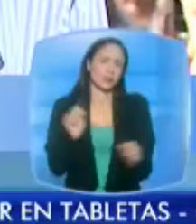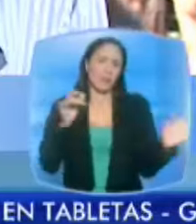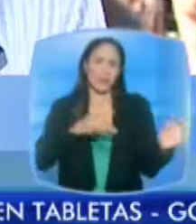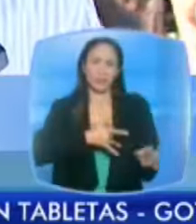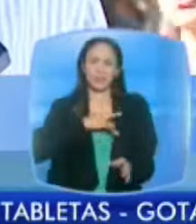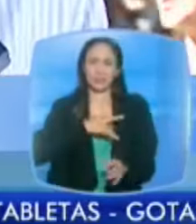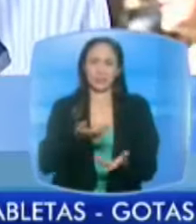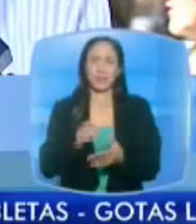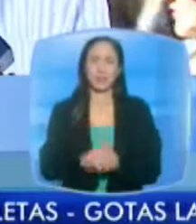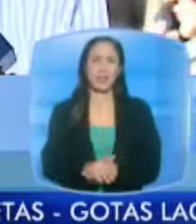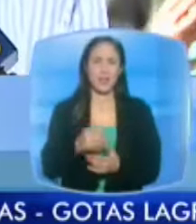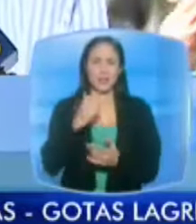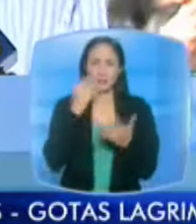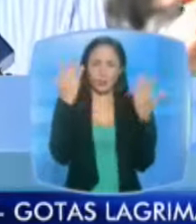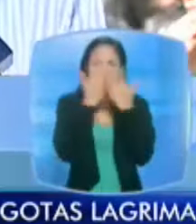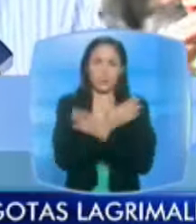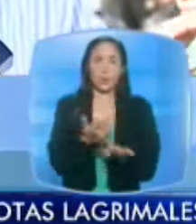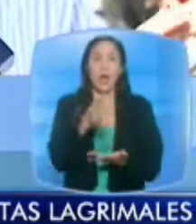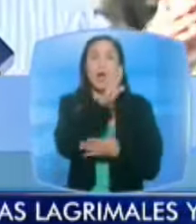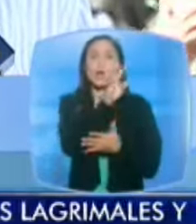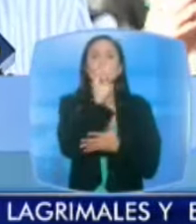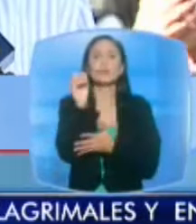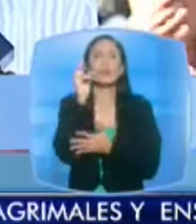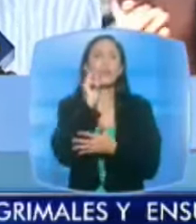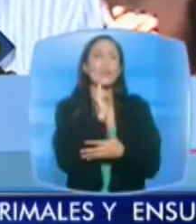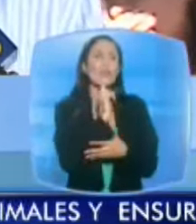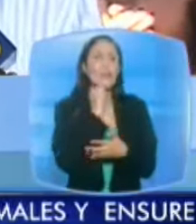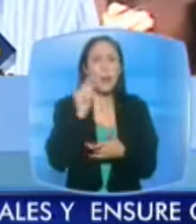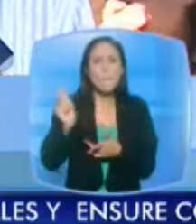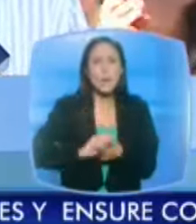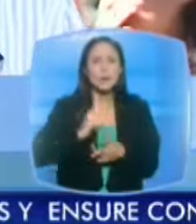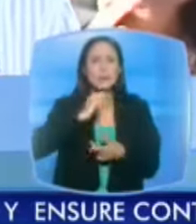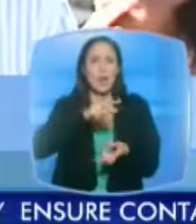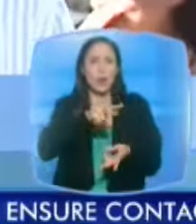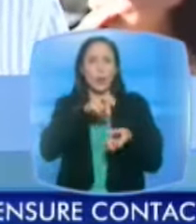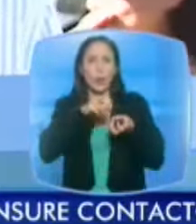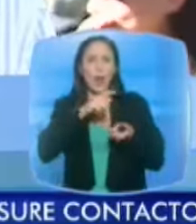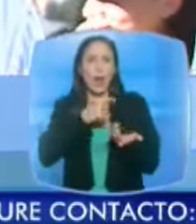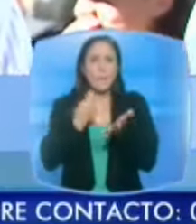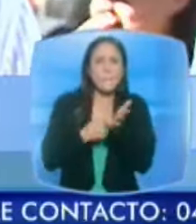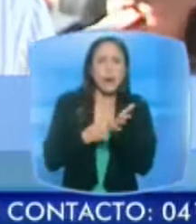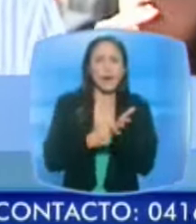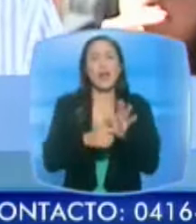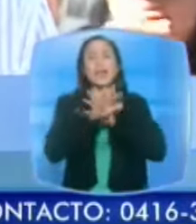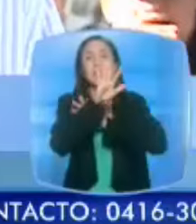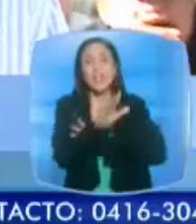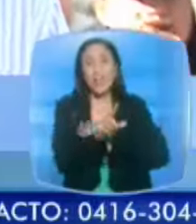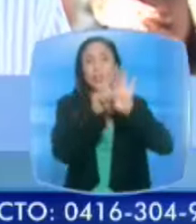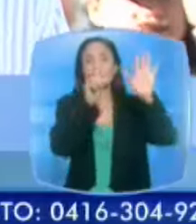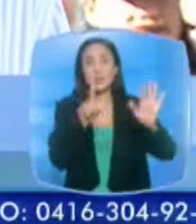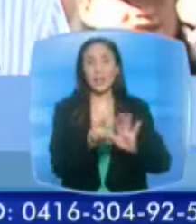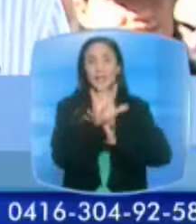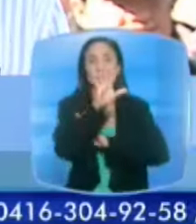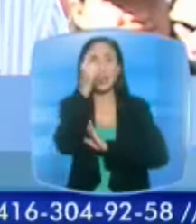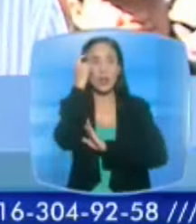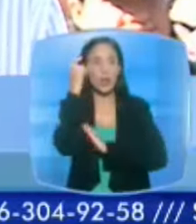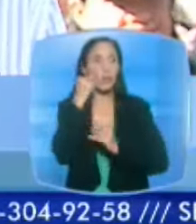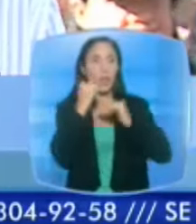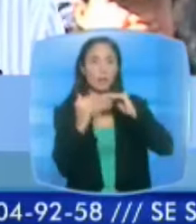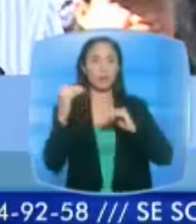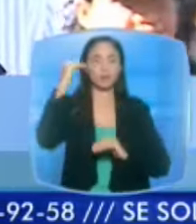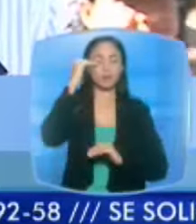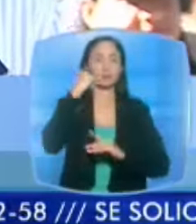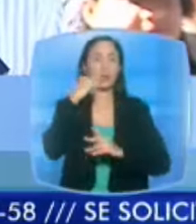puede hacer nada. Y 400 bolívares mensual menos. Y ya tenemos 565 días sin lograr aumento